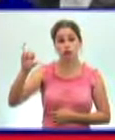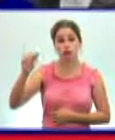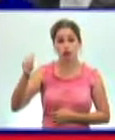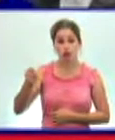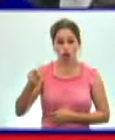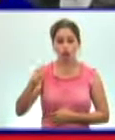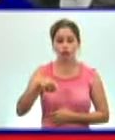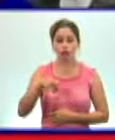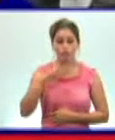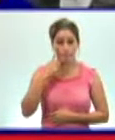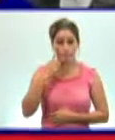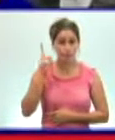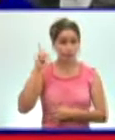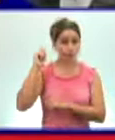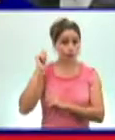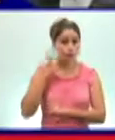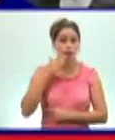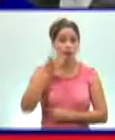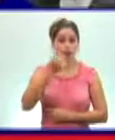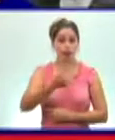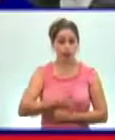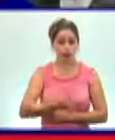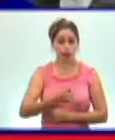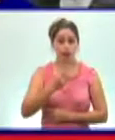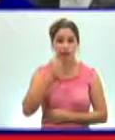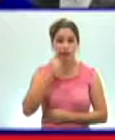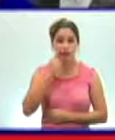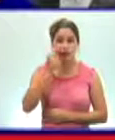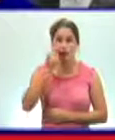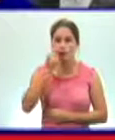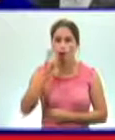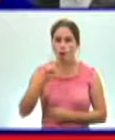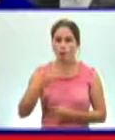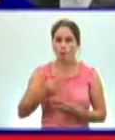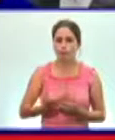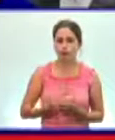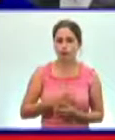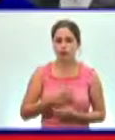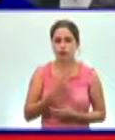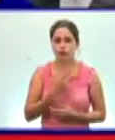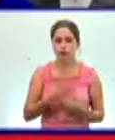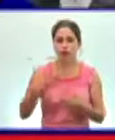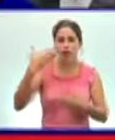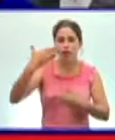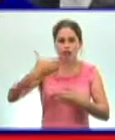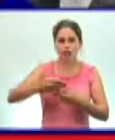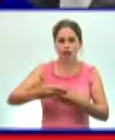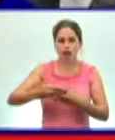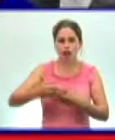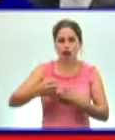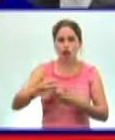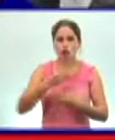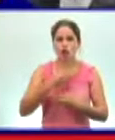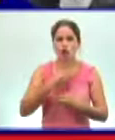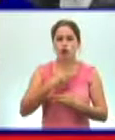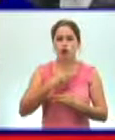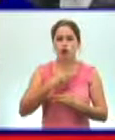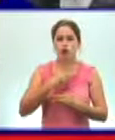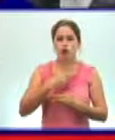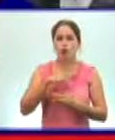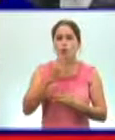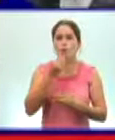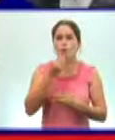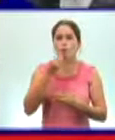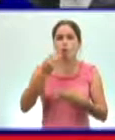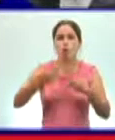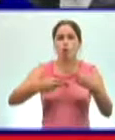del bienestar del hombre y el arte de adelantar su derecho. Por lo tanto, va estableciendo relación